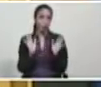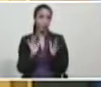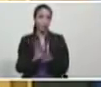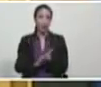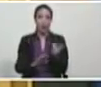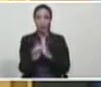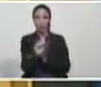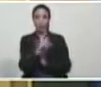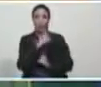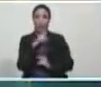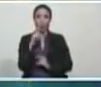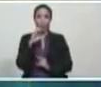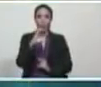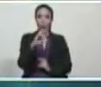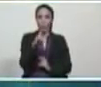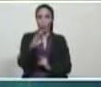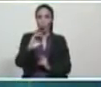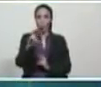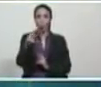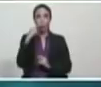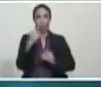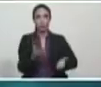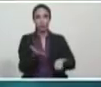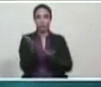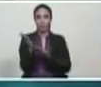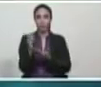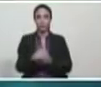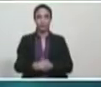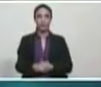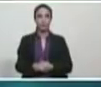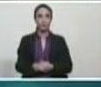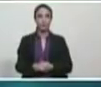¿verdad? Los nuevos Arauca.